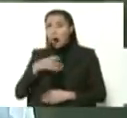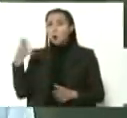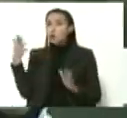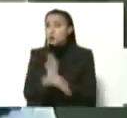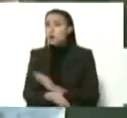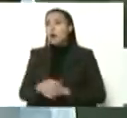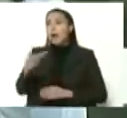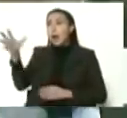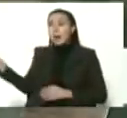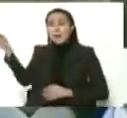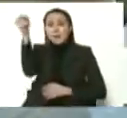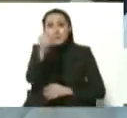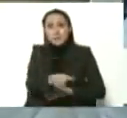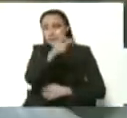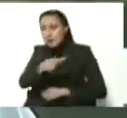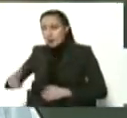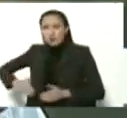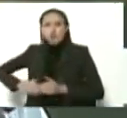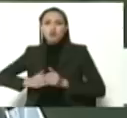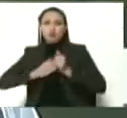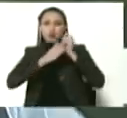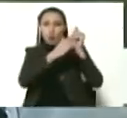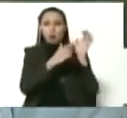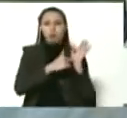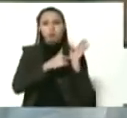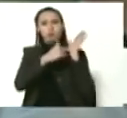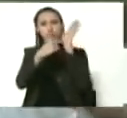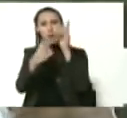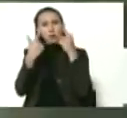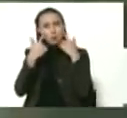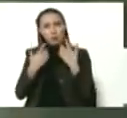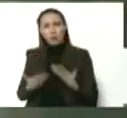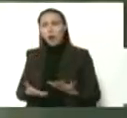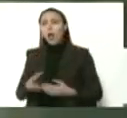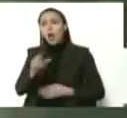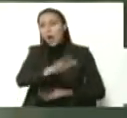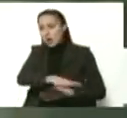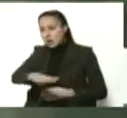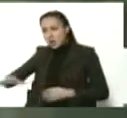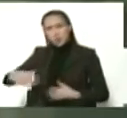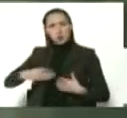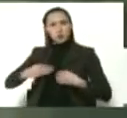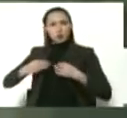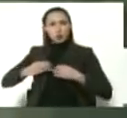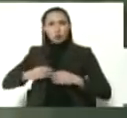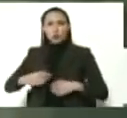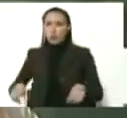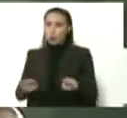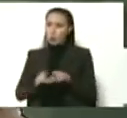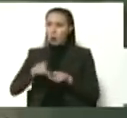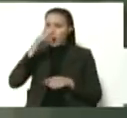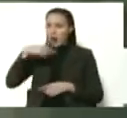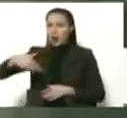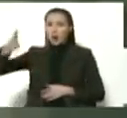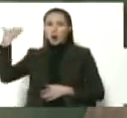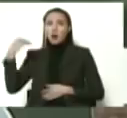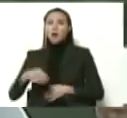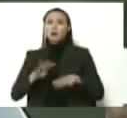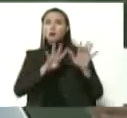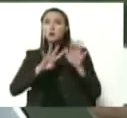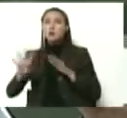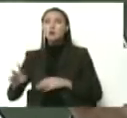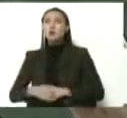nuestros héroes y heroínas de la patria. Vamos a ver muchos niños, así como en los carnavales del año 92,